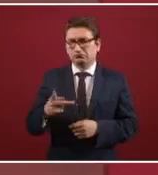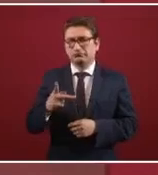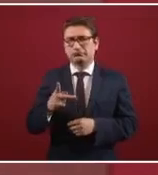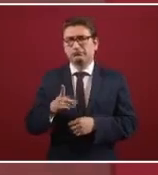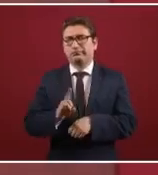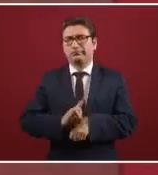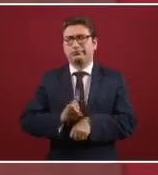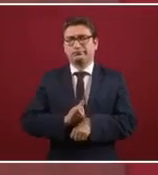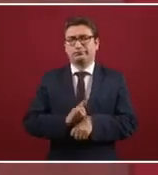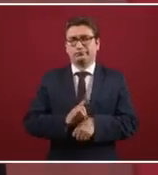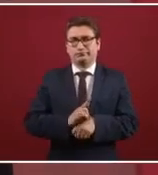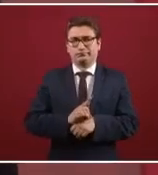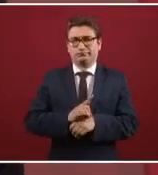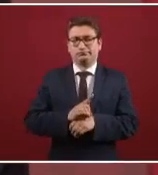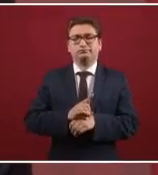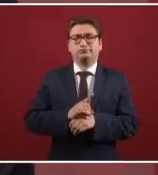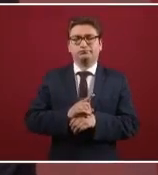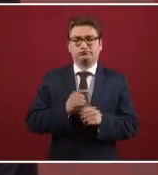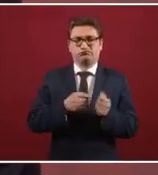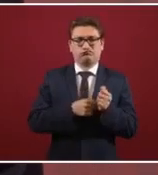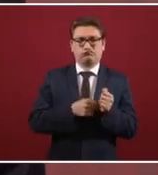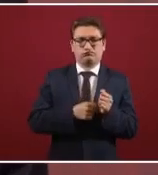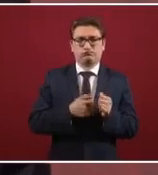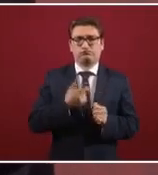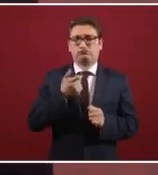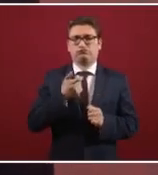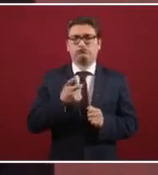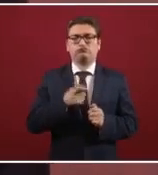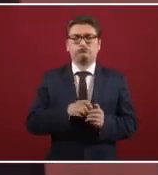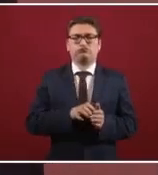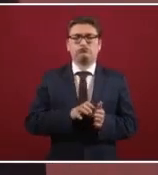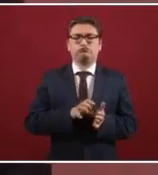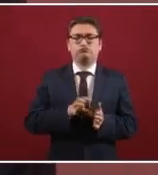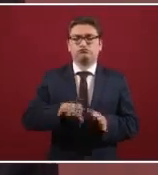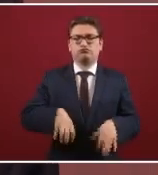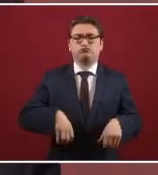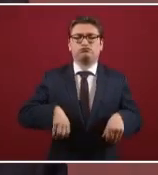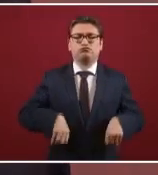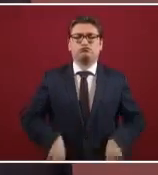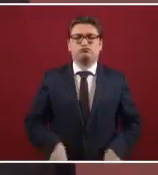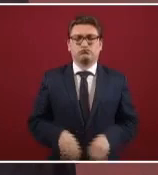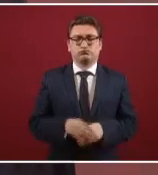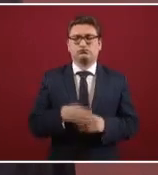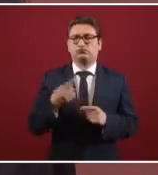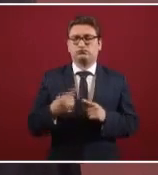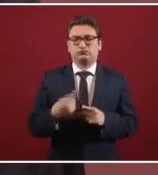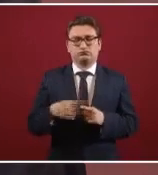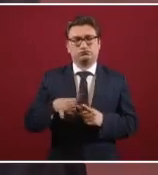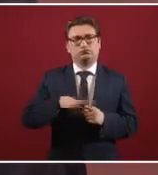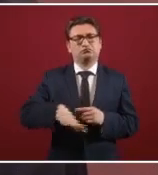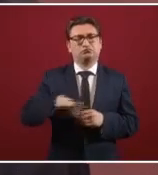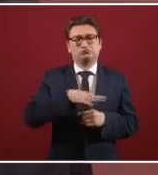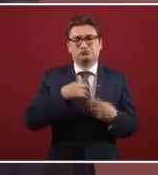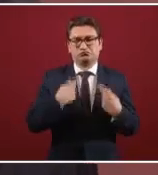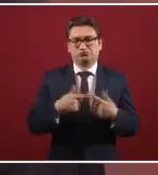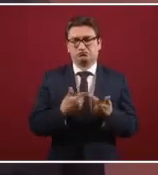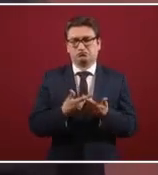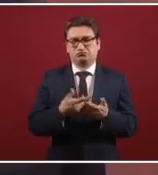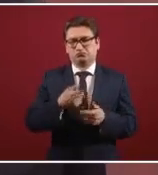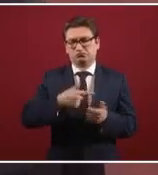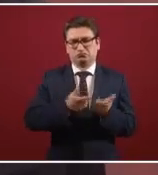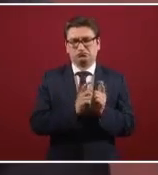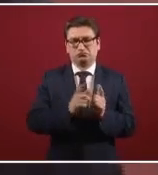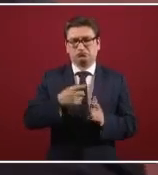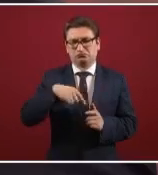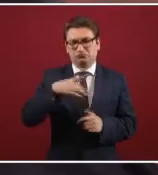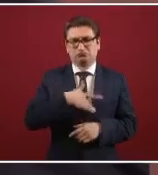estaban saqueando al país 2 dueños de mexico los